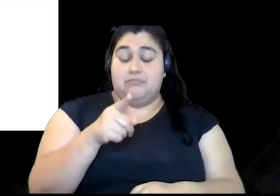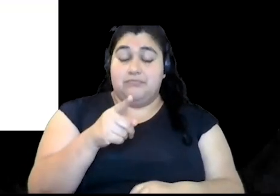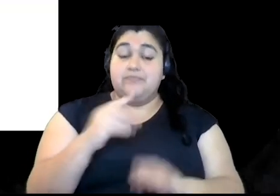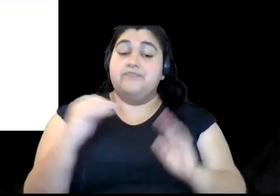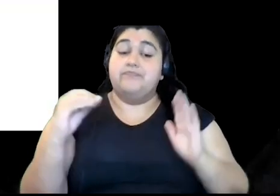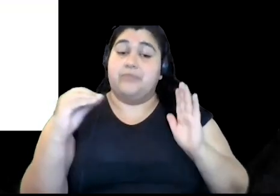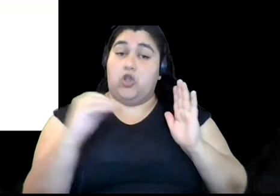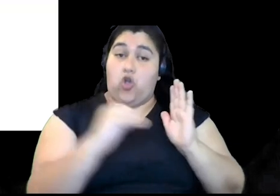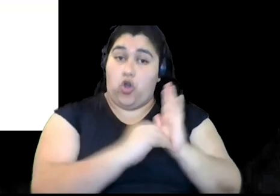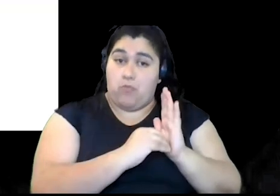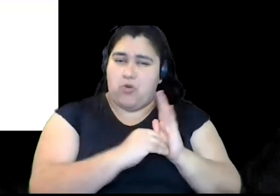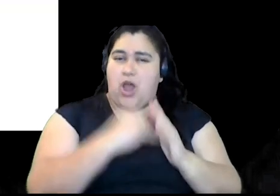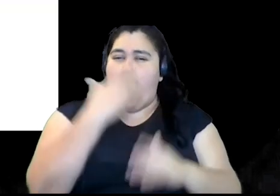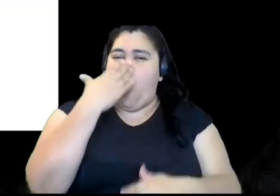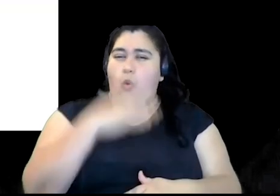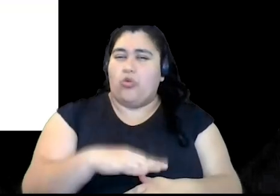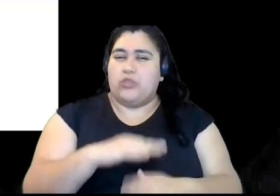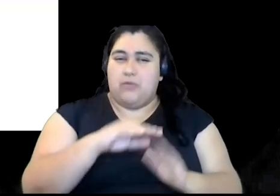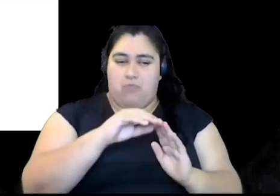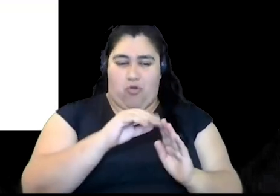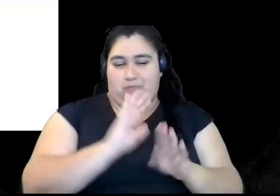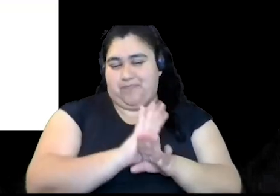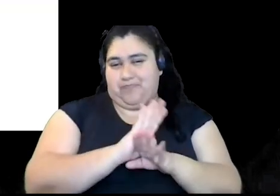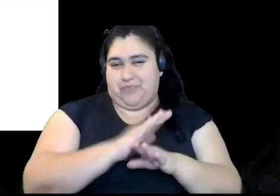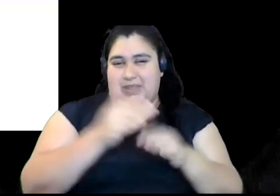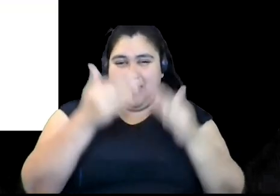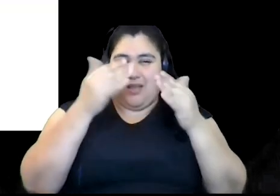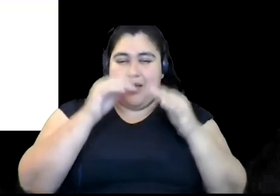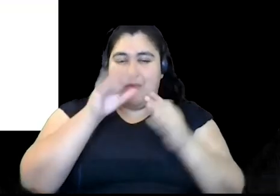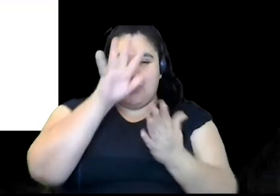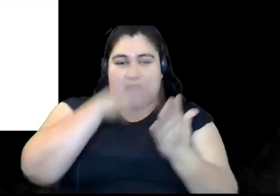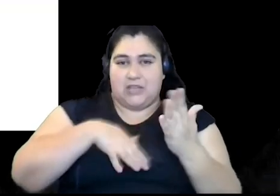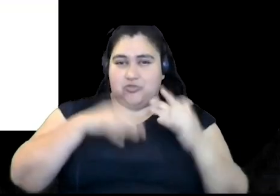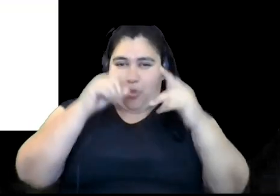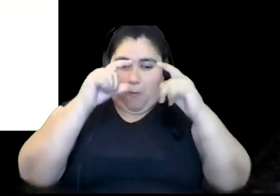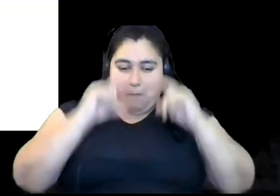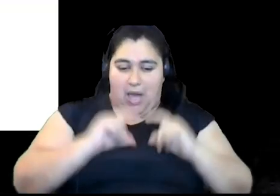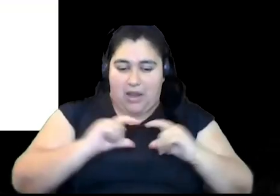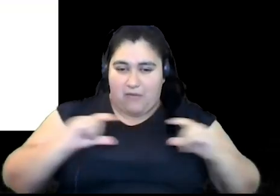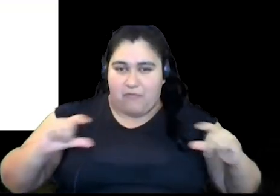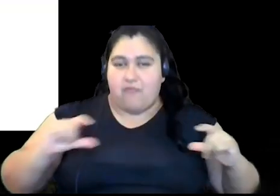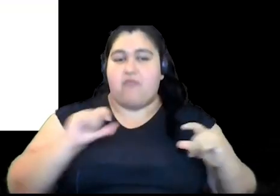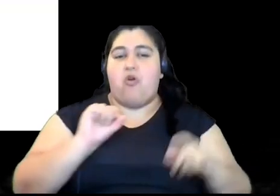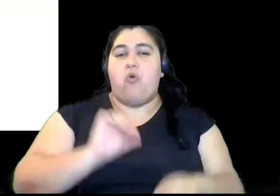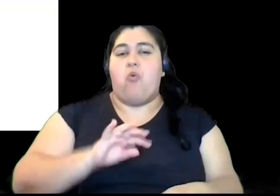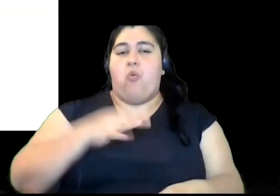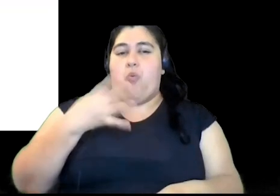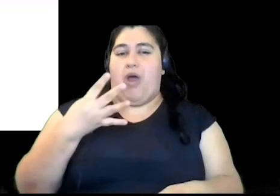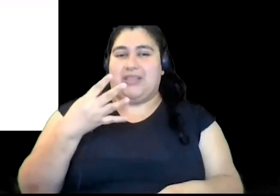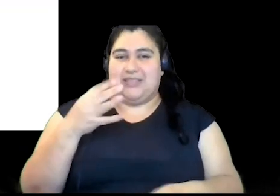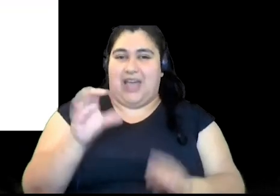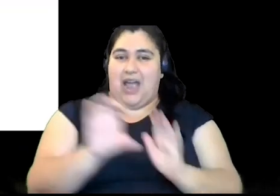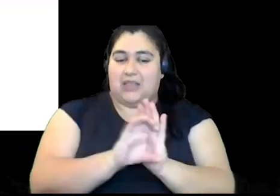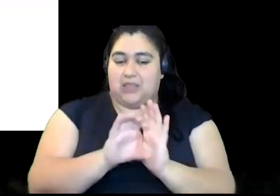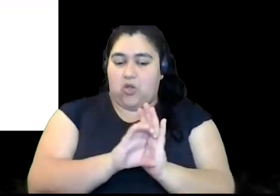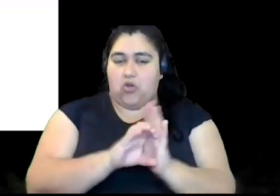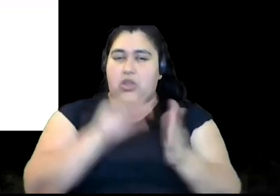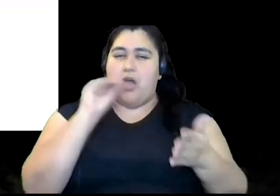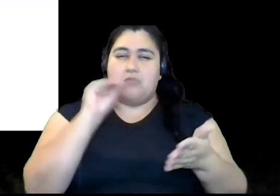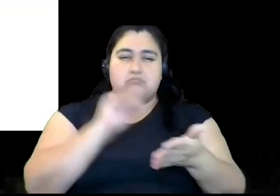incorporar al último párrafo del artículo 82 como renta de la cuarta categoría